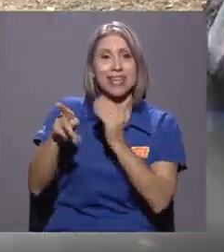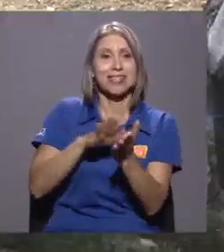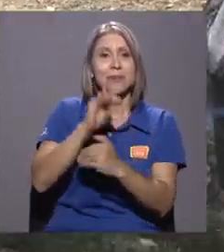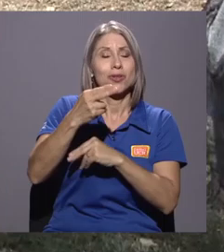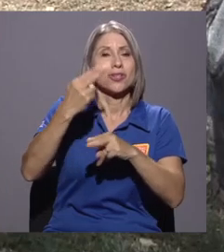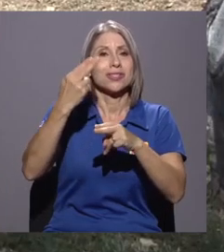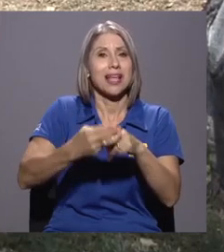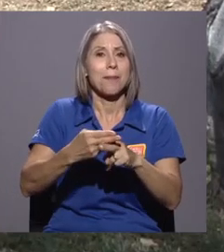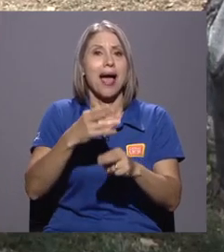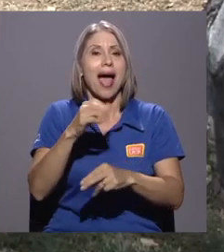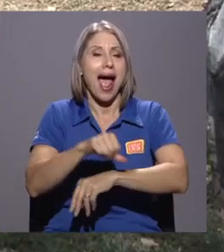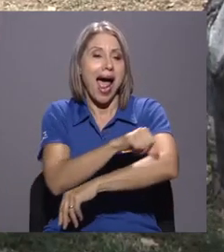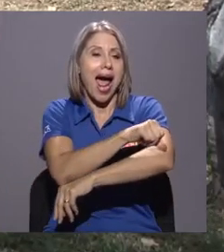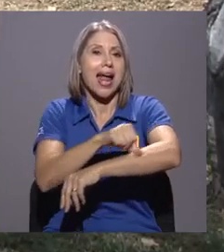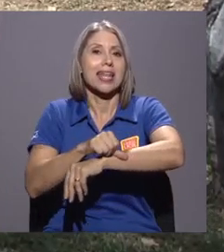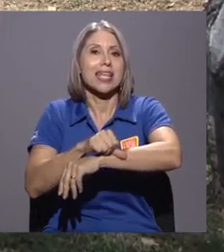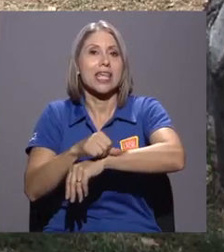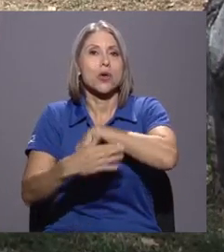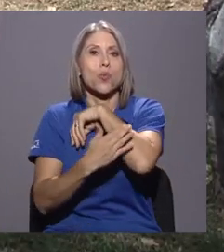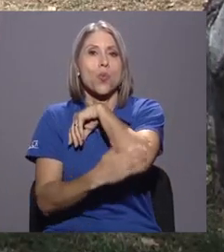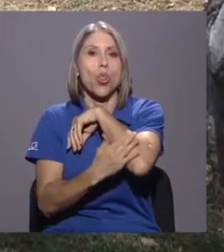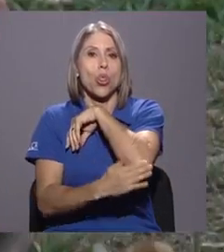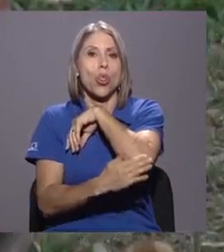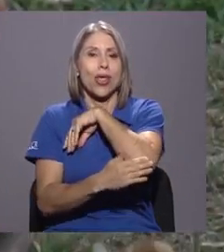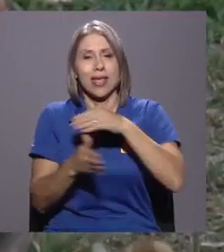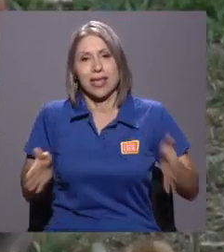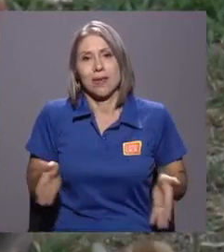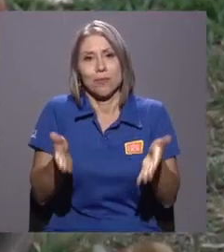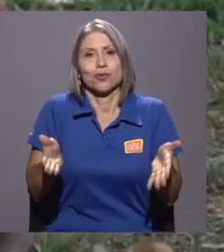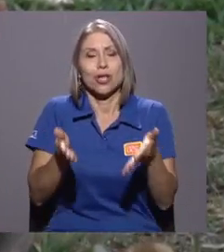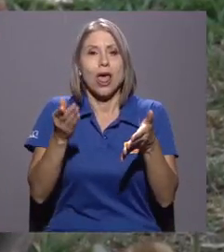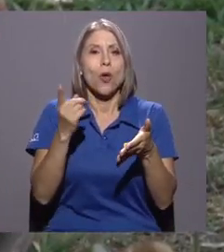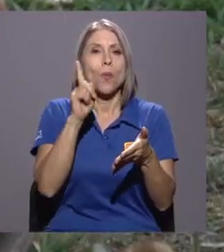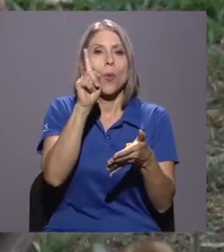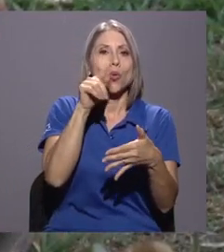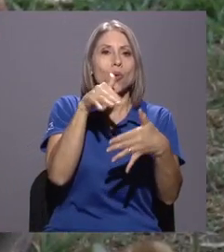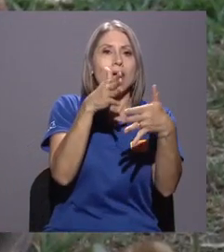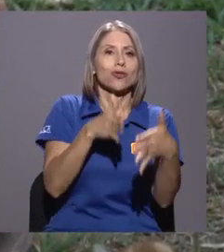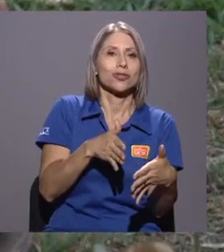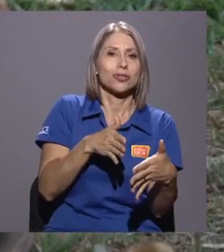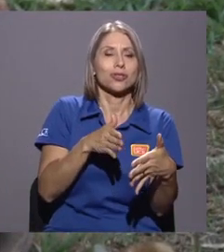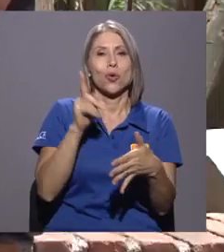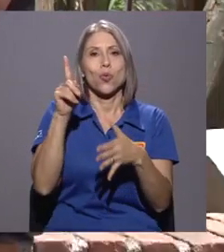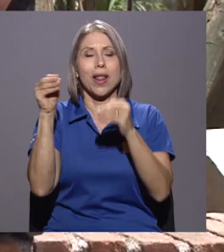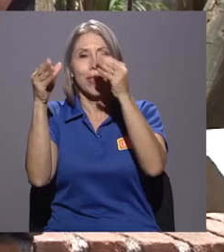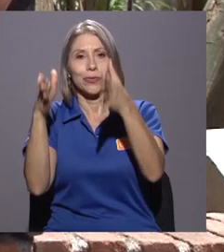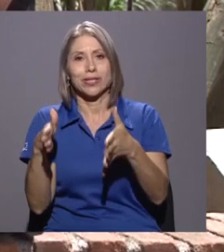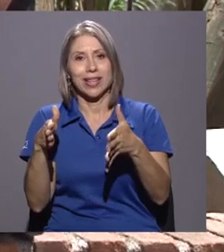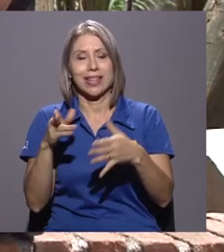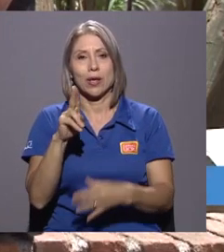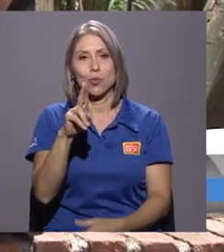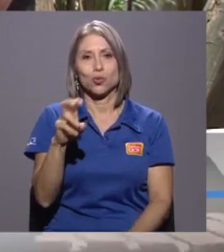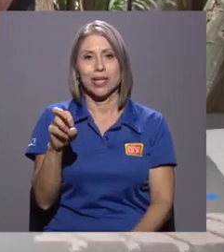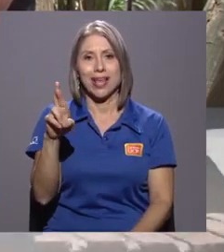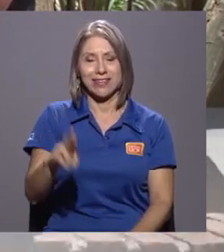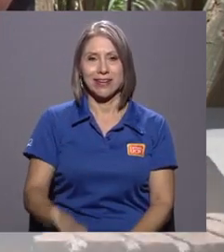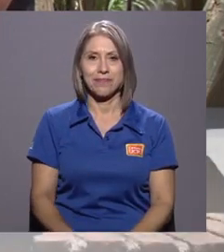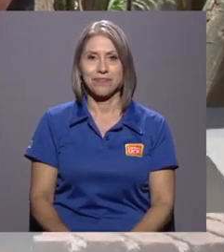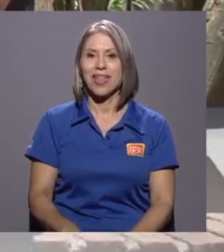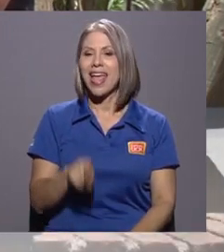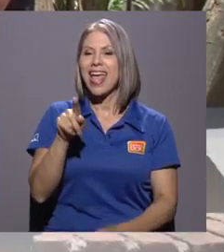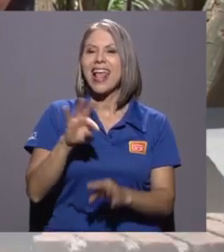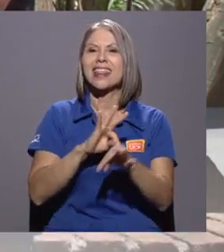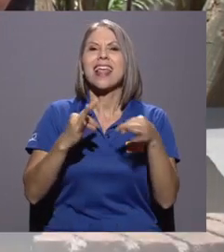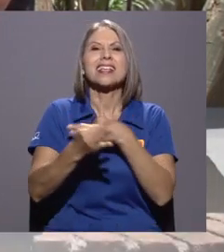llamado ArchiWood ha sido impulsado por una docente y un estudiante de la UCR. El taller consiste en crear vínculos